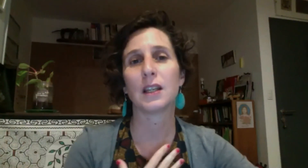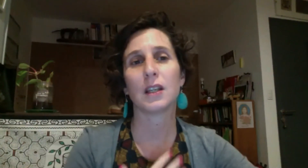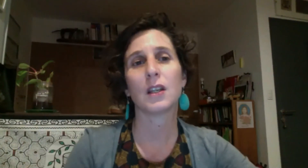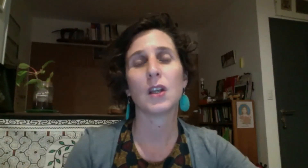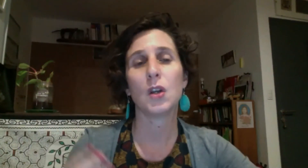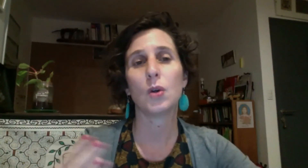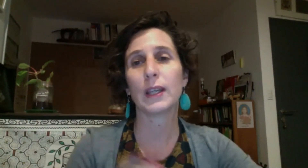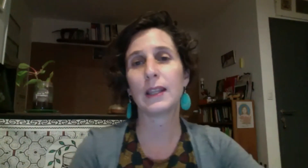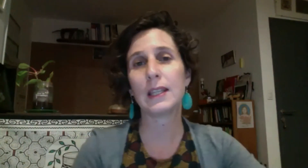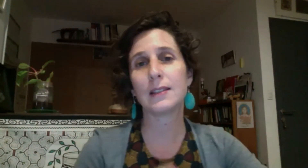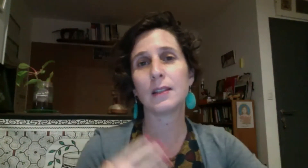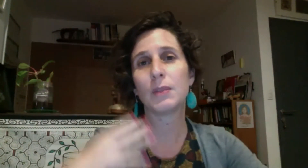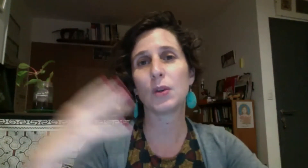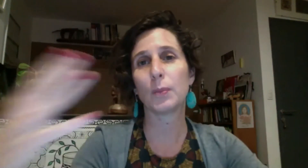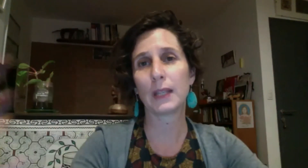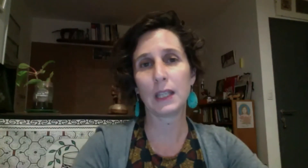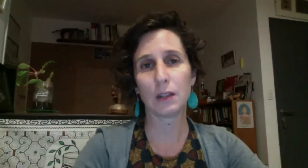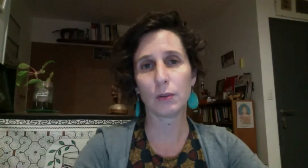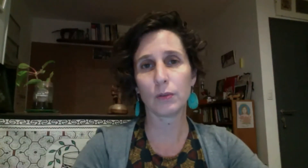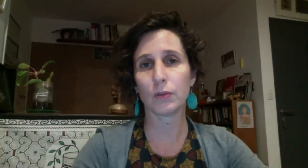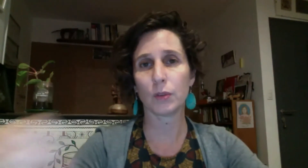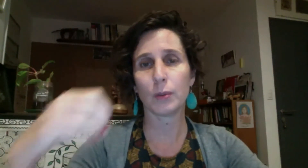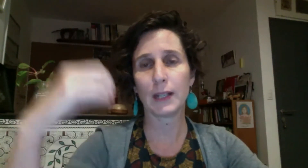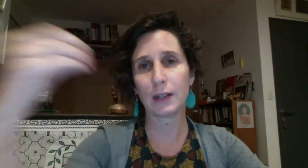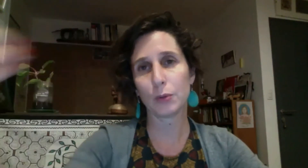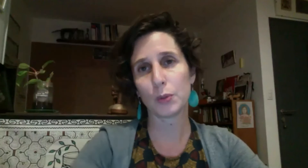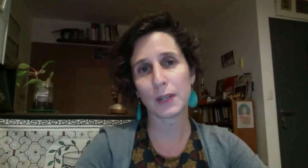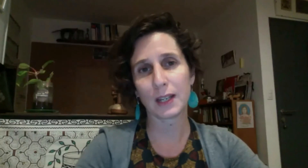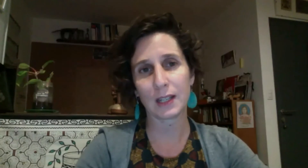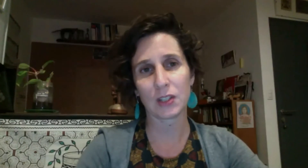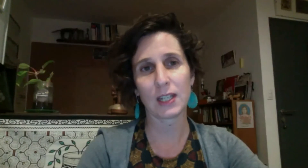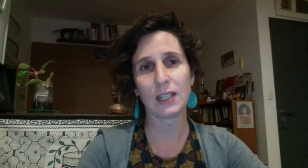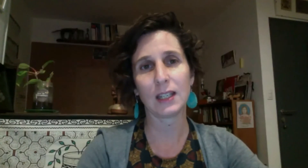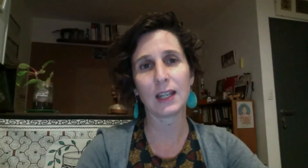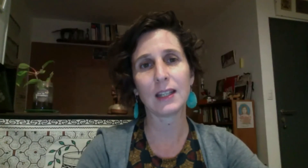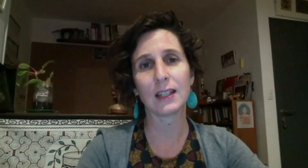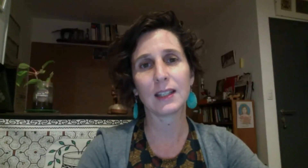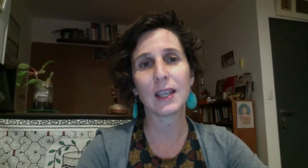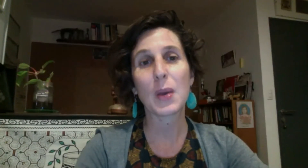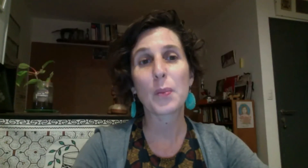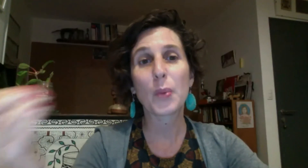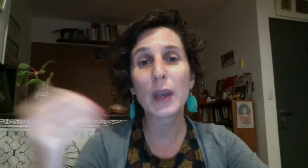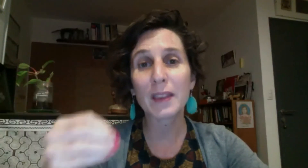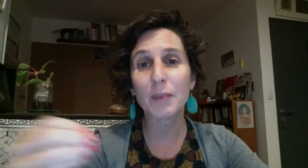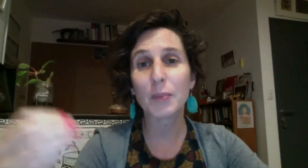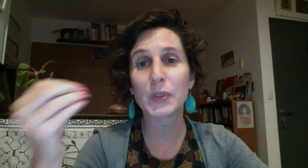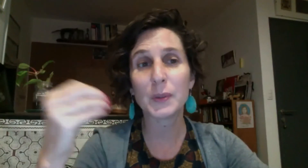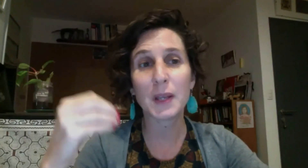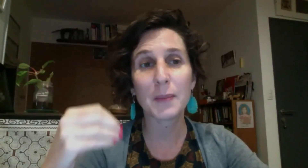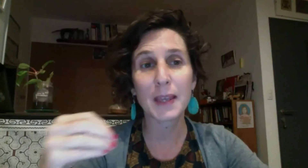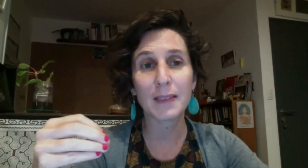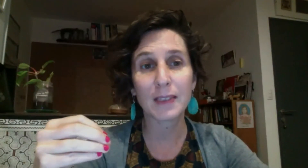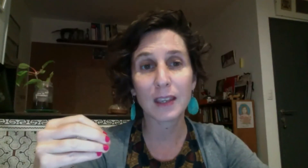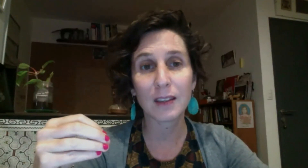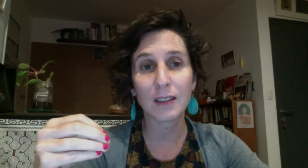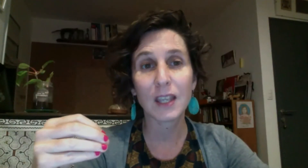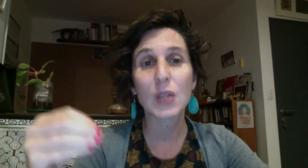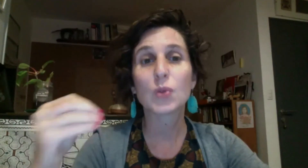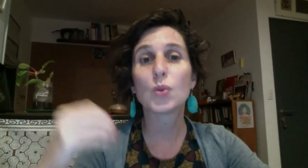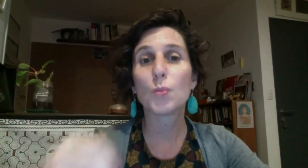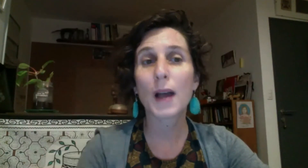que lo que dice mi compañero sobre la Kushma Ashaninka puede